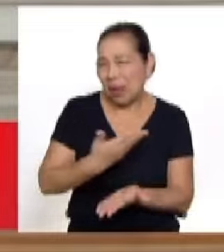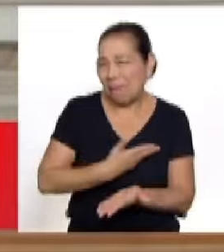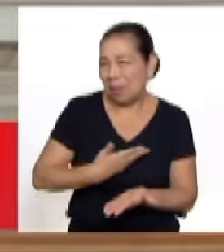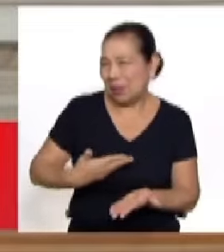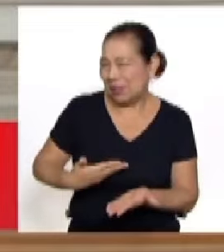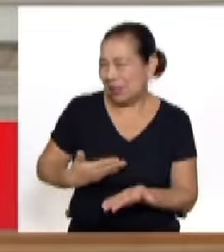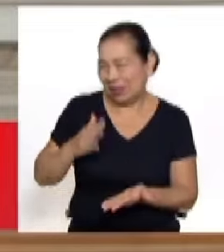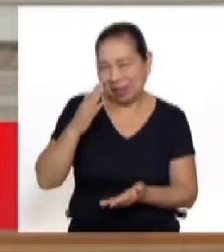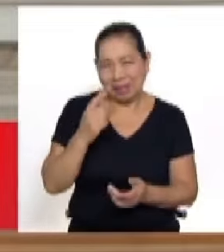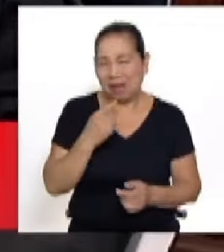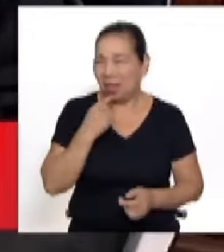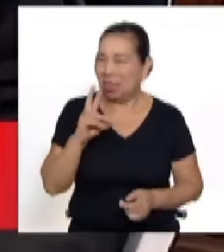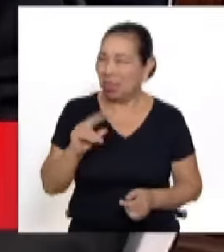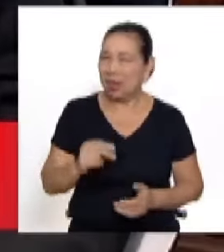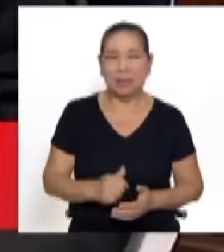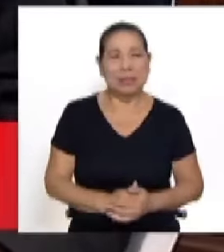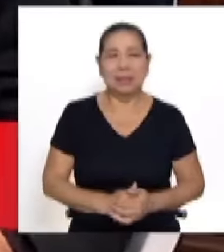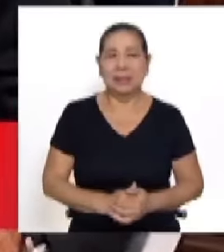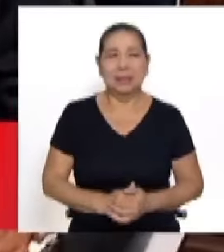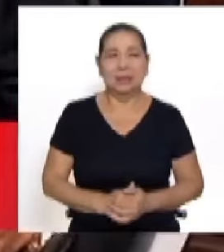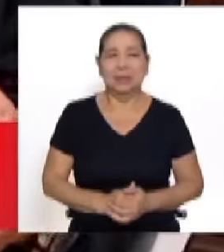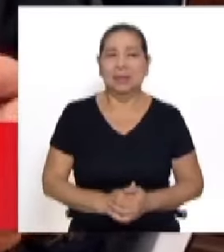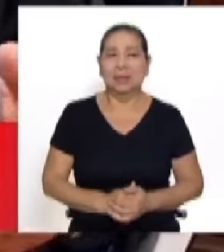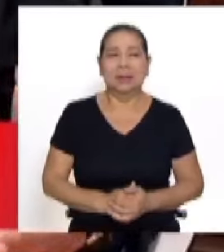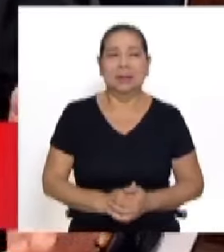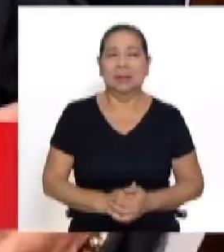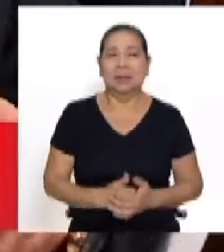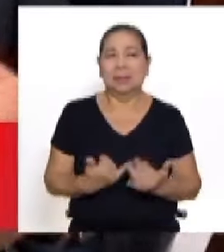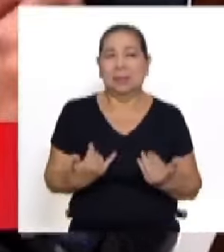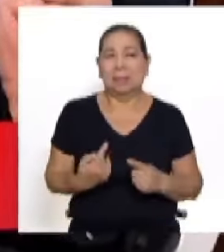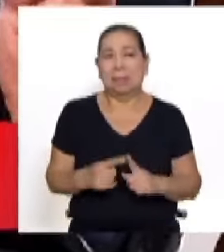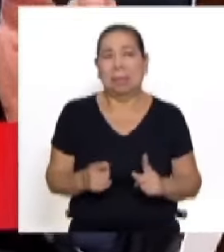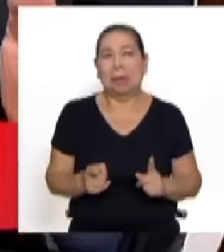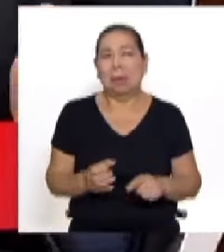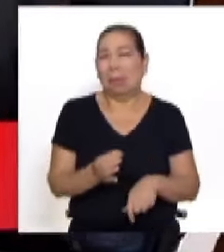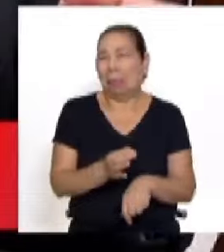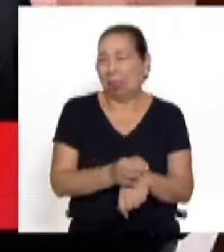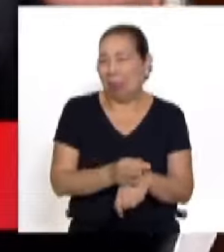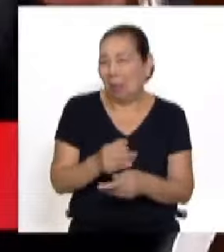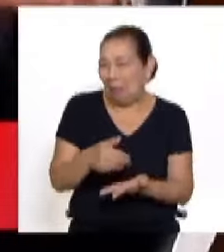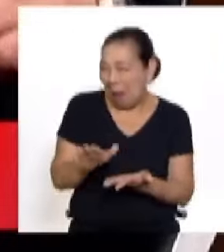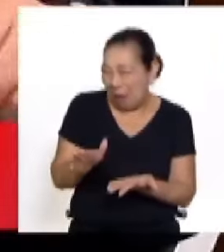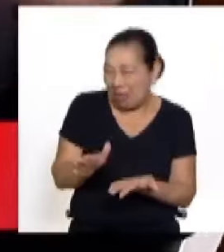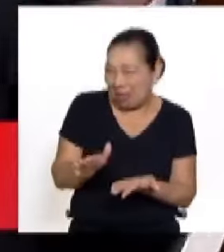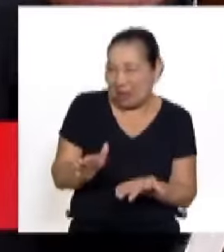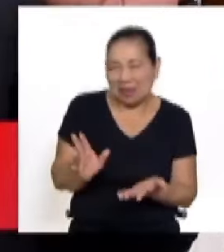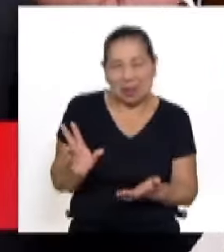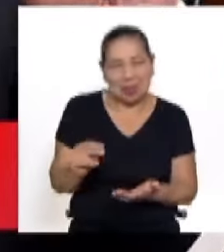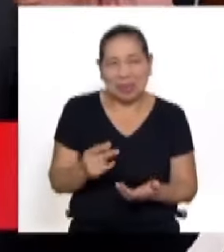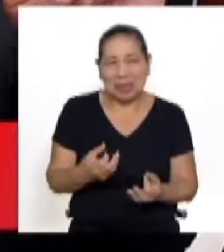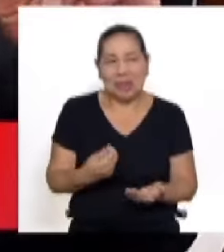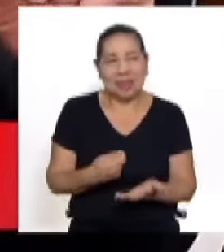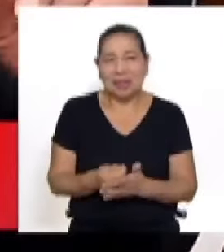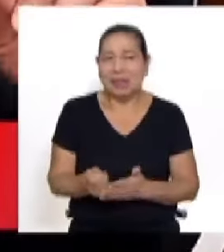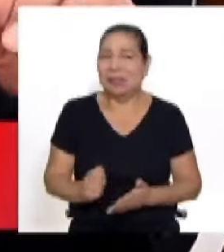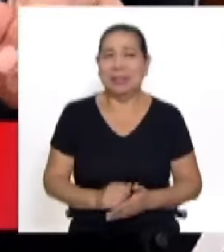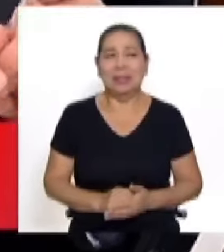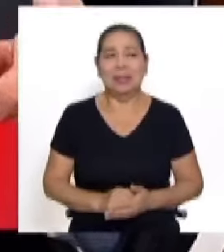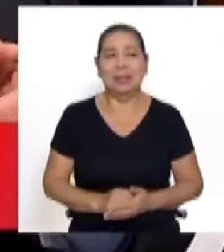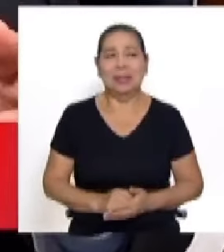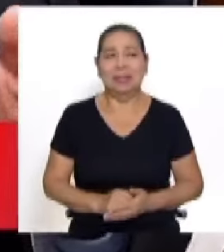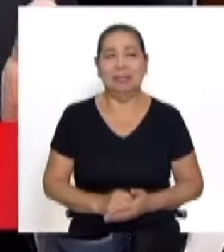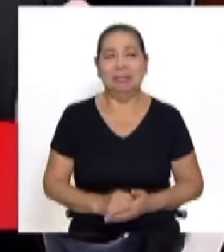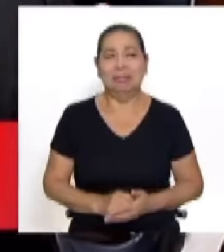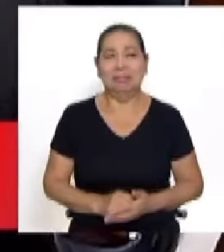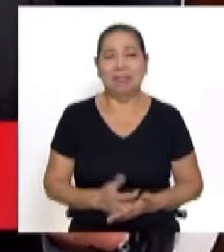contra Boluarte Segarra. No estamos no por un reloj y además aún sabiendo que no compró. Estamos